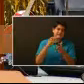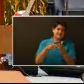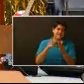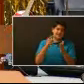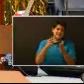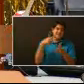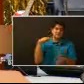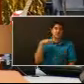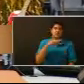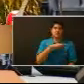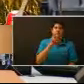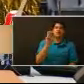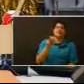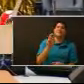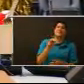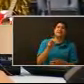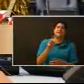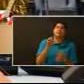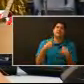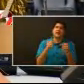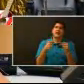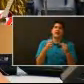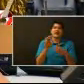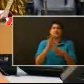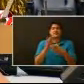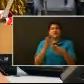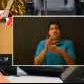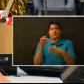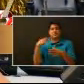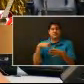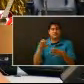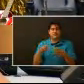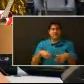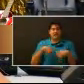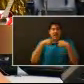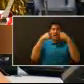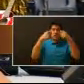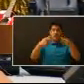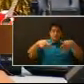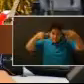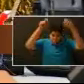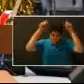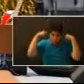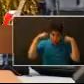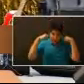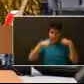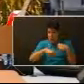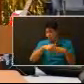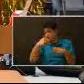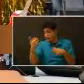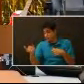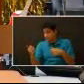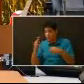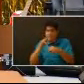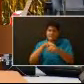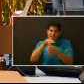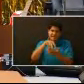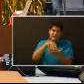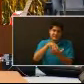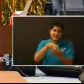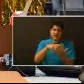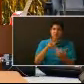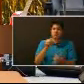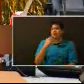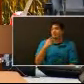A veces nosotros necesitamos hacer cosas para cubrir a los más débiles. No que digamos, ay, sí, ¿verdad? Yo soy más